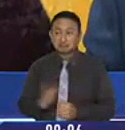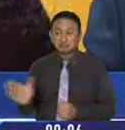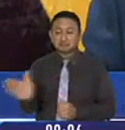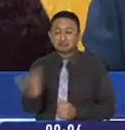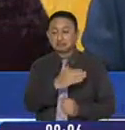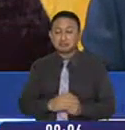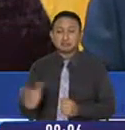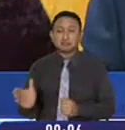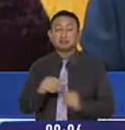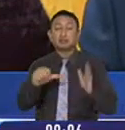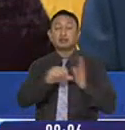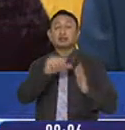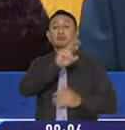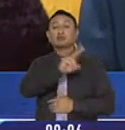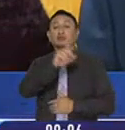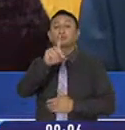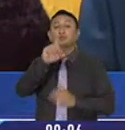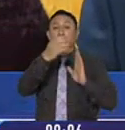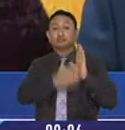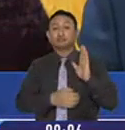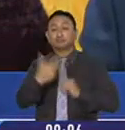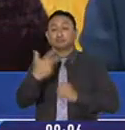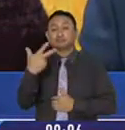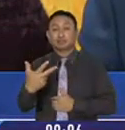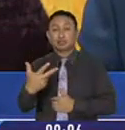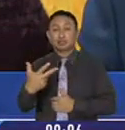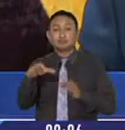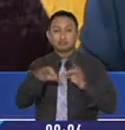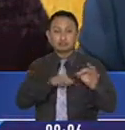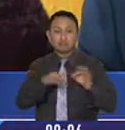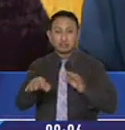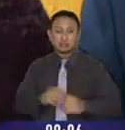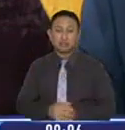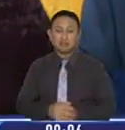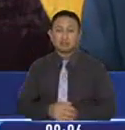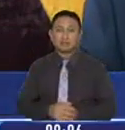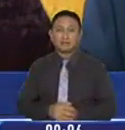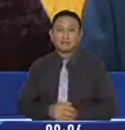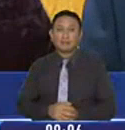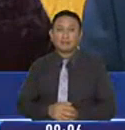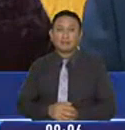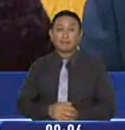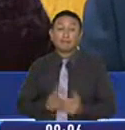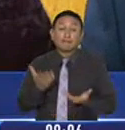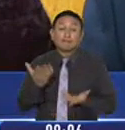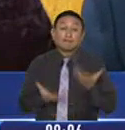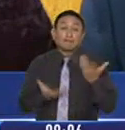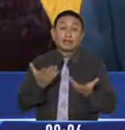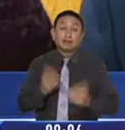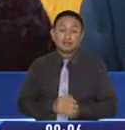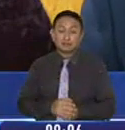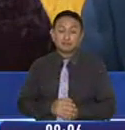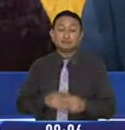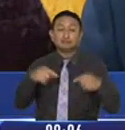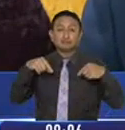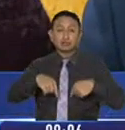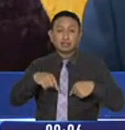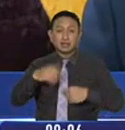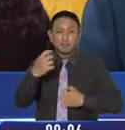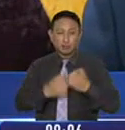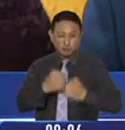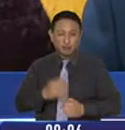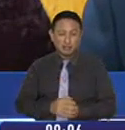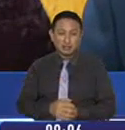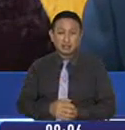el artículo 21, párrafo tercero, donde se indica que en caso de que ocurra esta circunstancia,